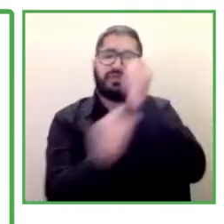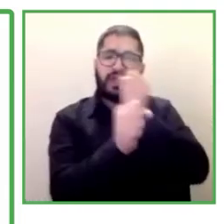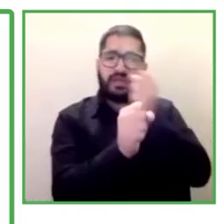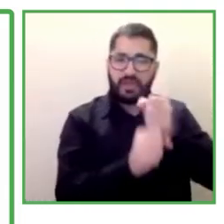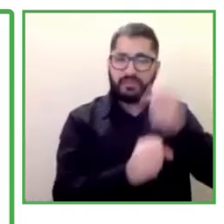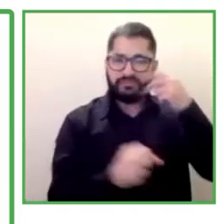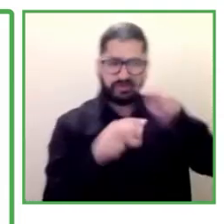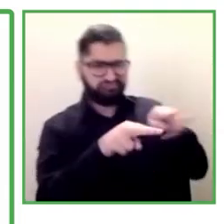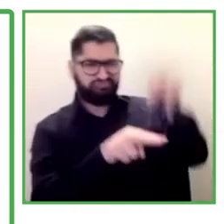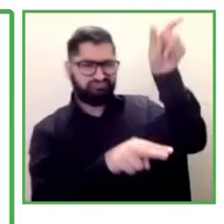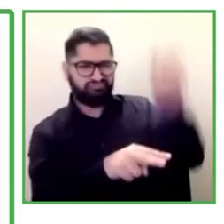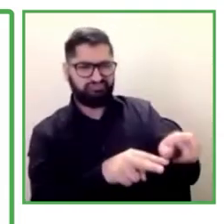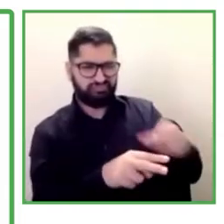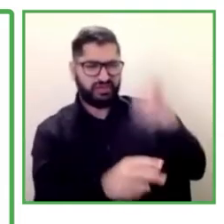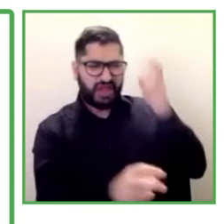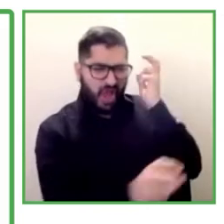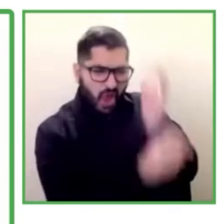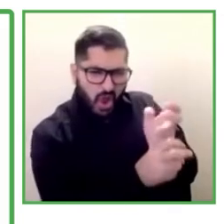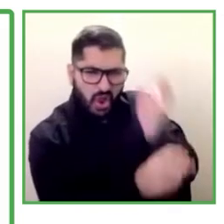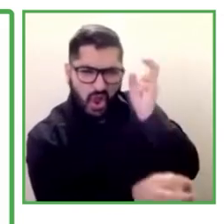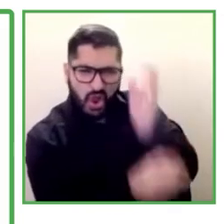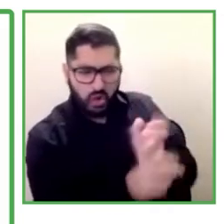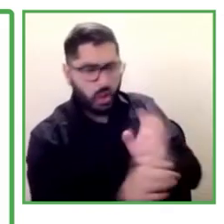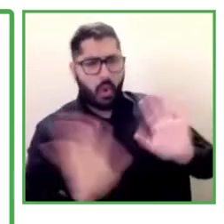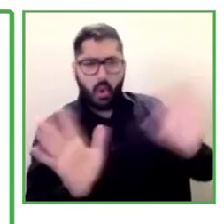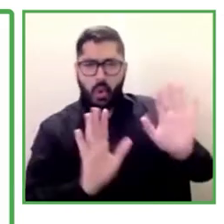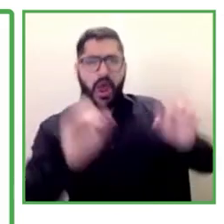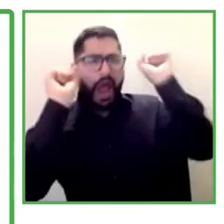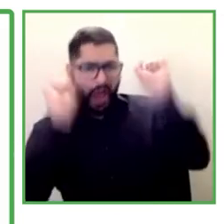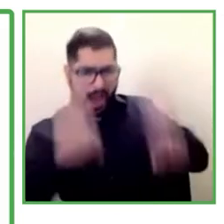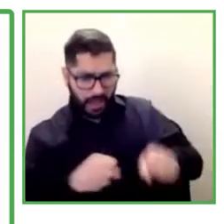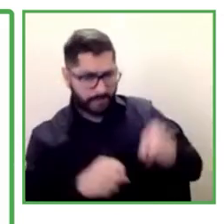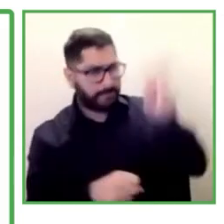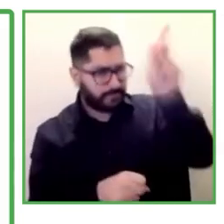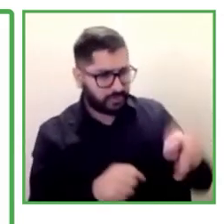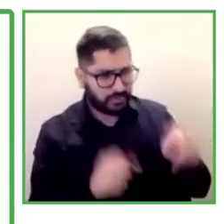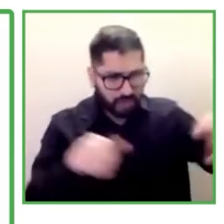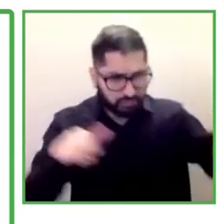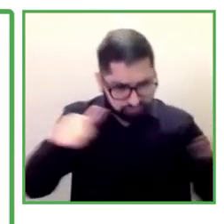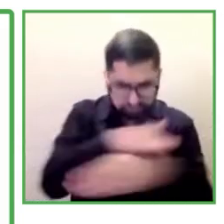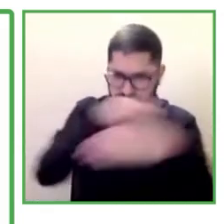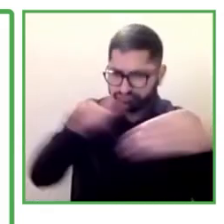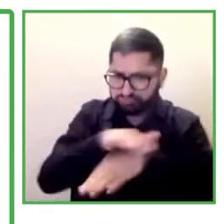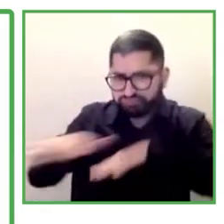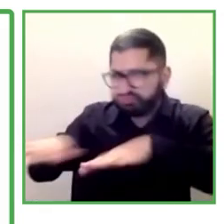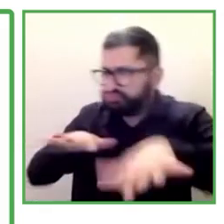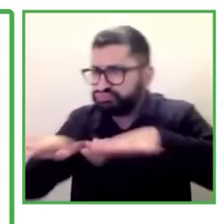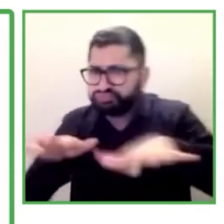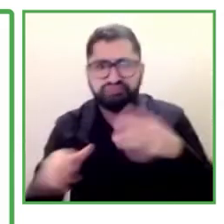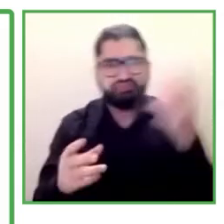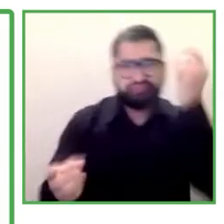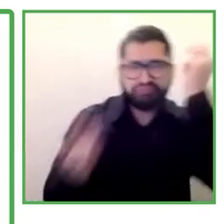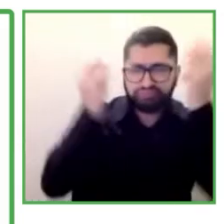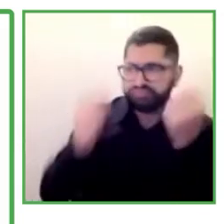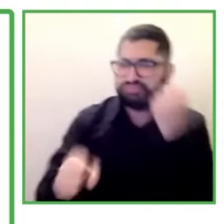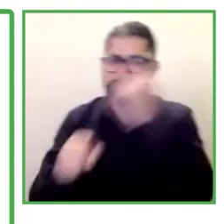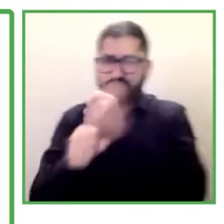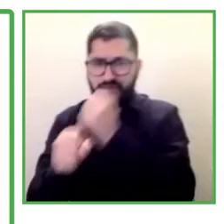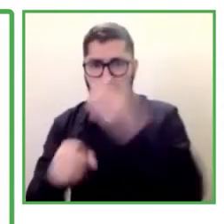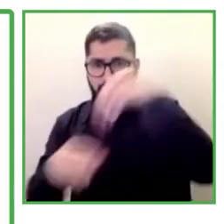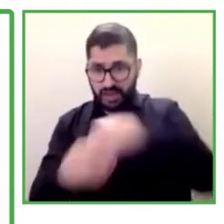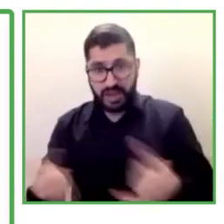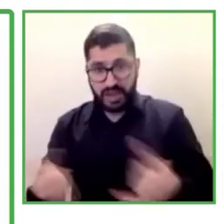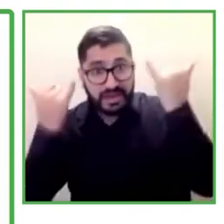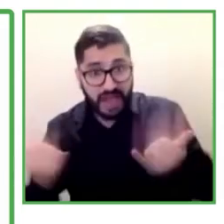sus organizaciones. También estamos actualmente colaborando con algunos modelos exitosos en otras partes del mundo